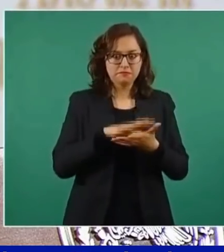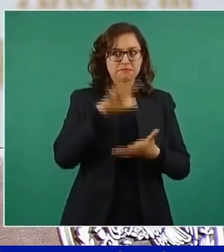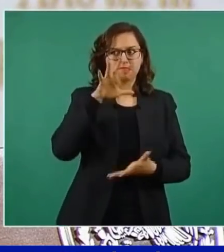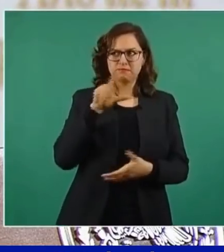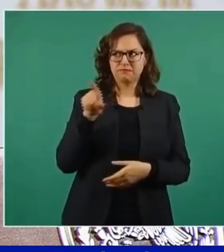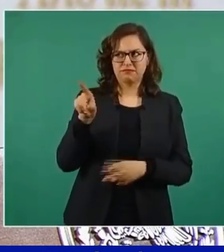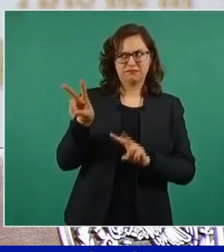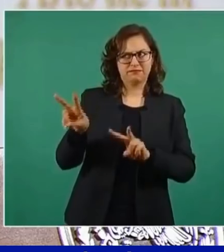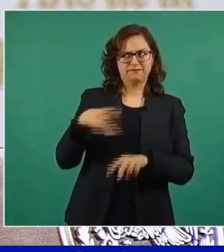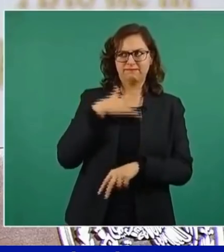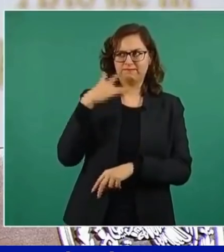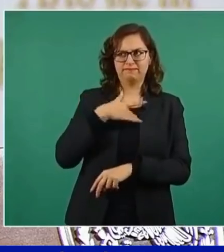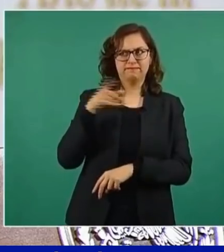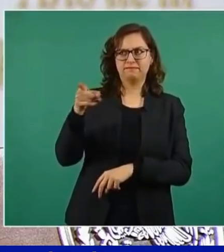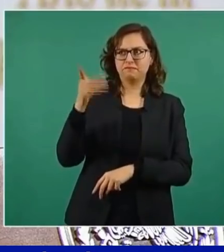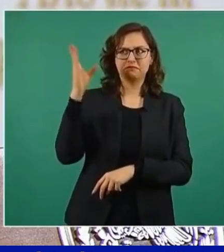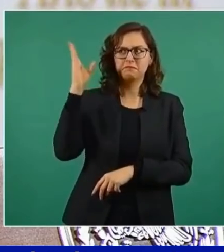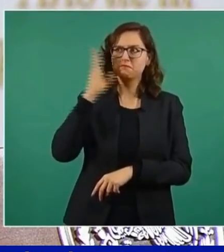de